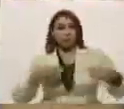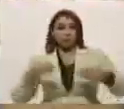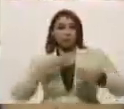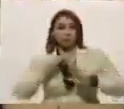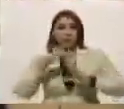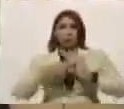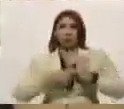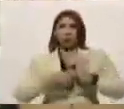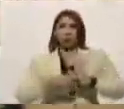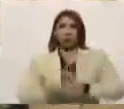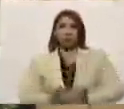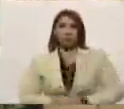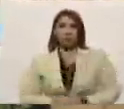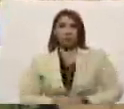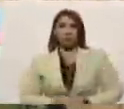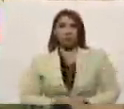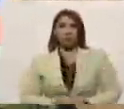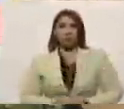Flexibilización.